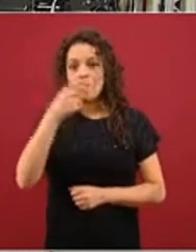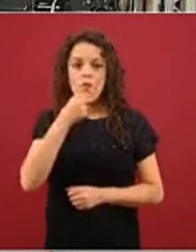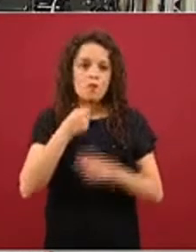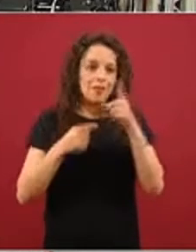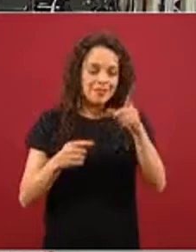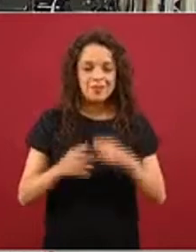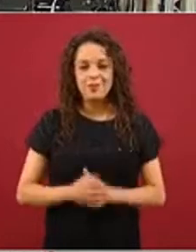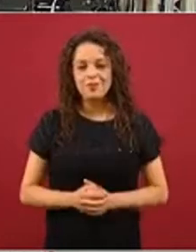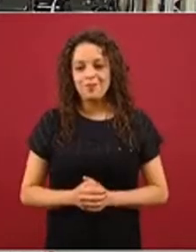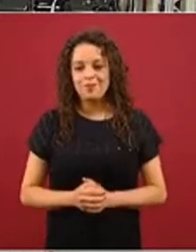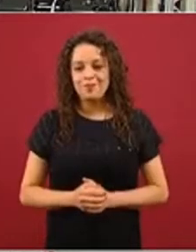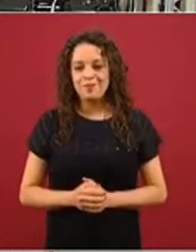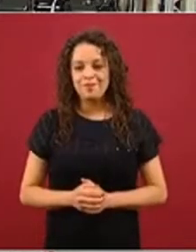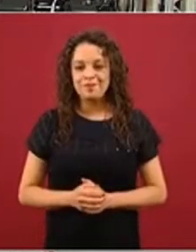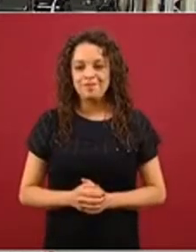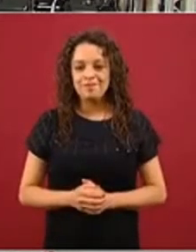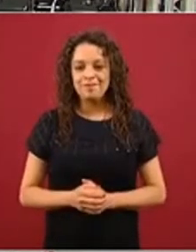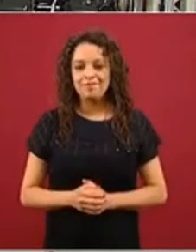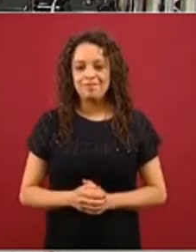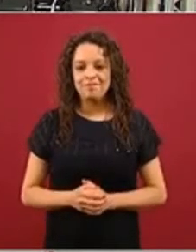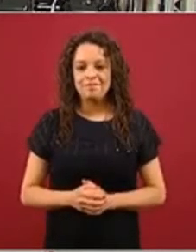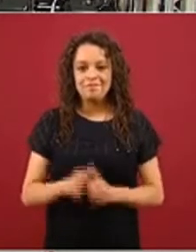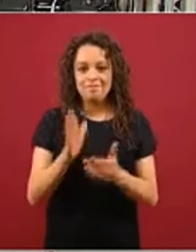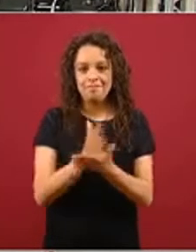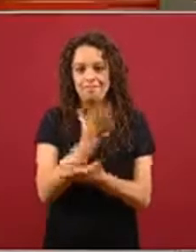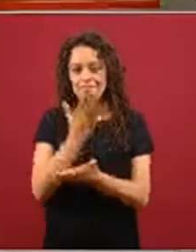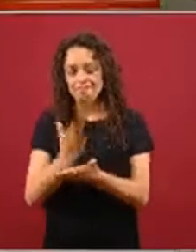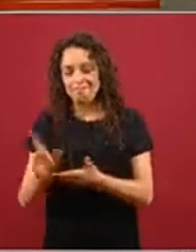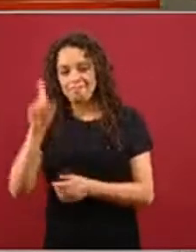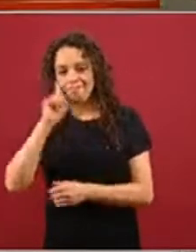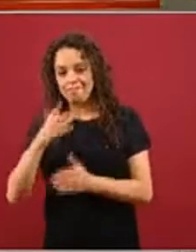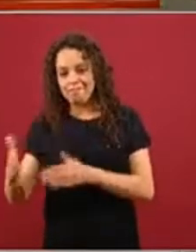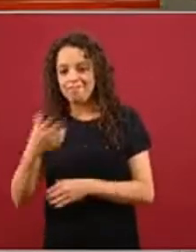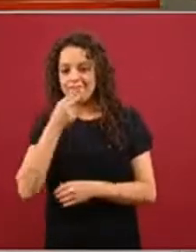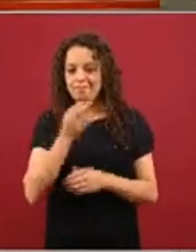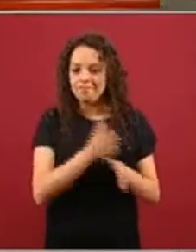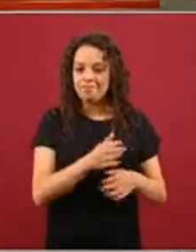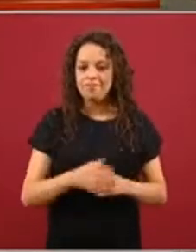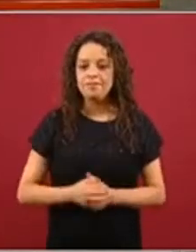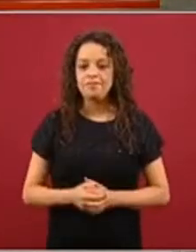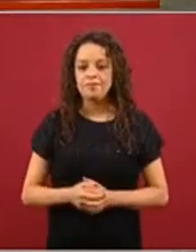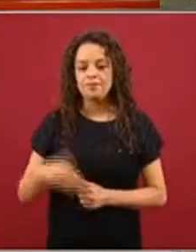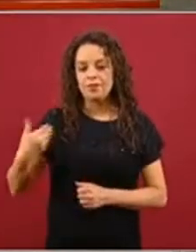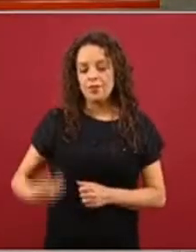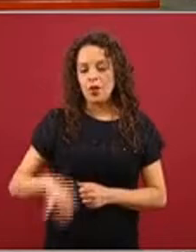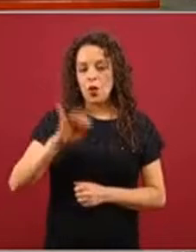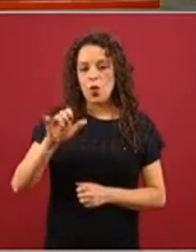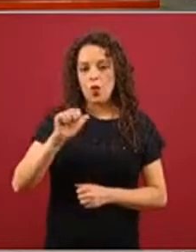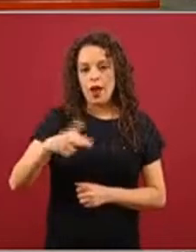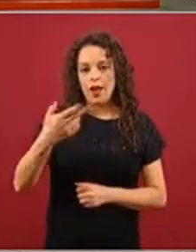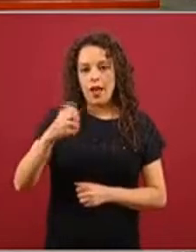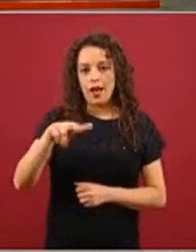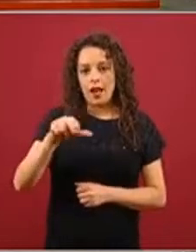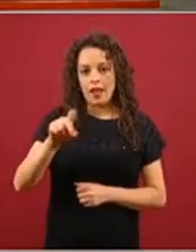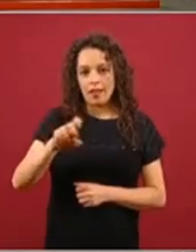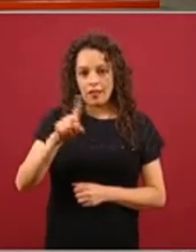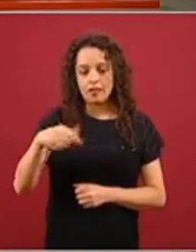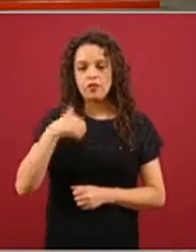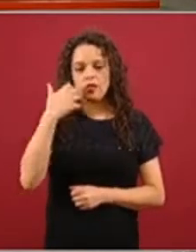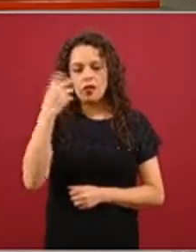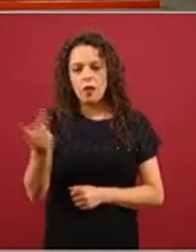se separaron por géneros. Muy buenas noches. Juan Hernández del periódico Basta y del Grupo Cantón. Dos preguntas. La